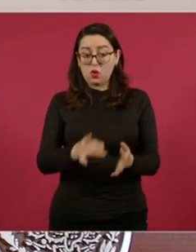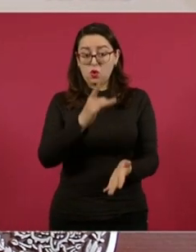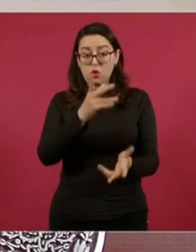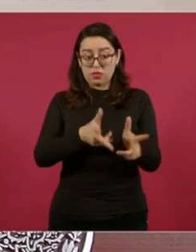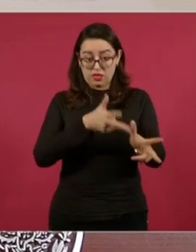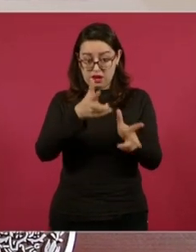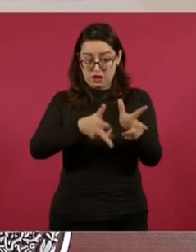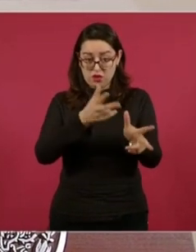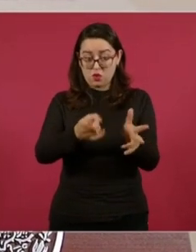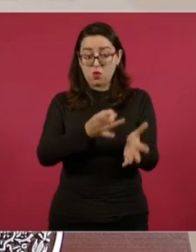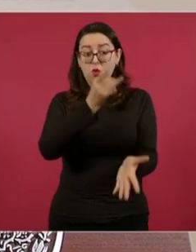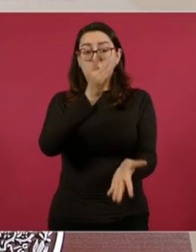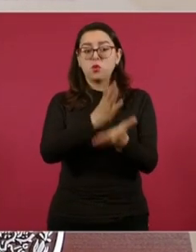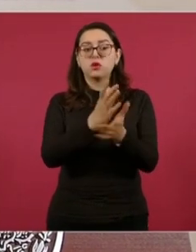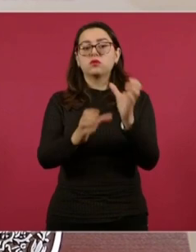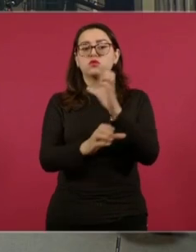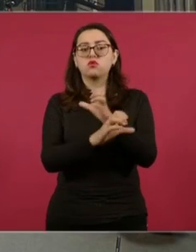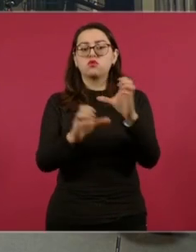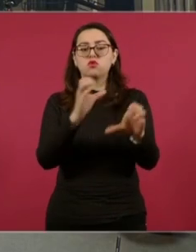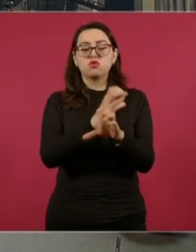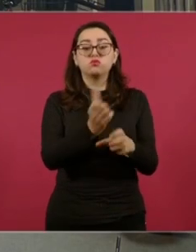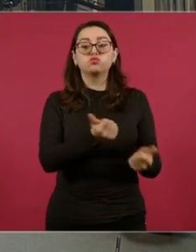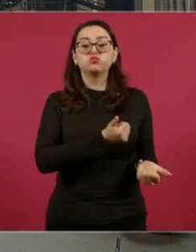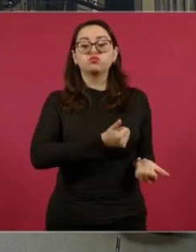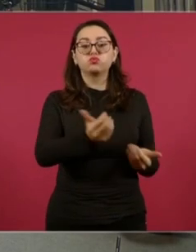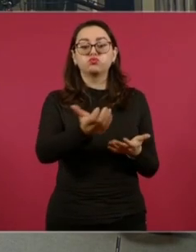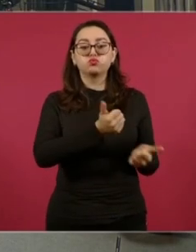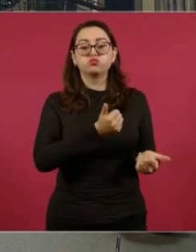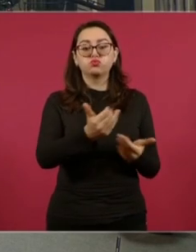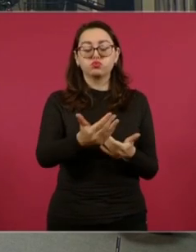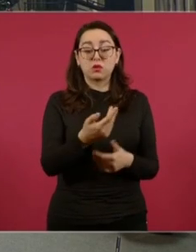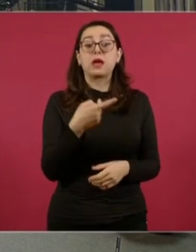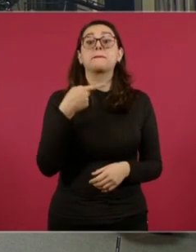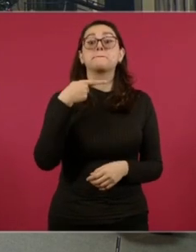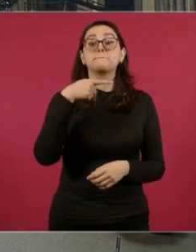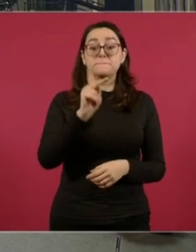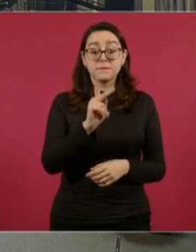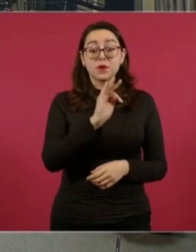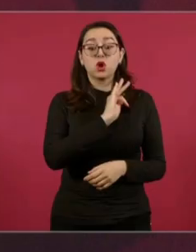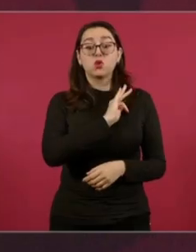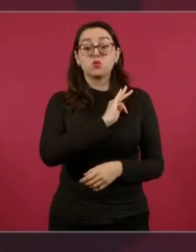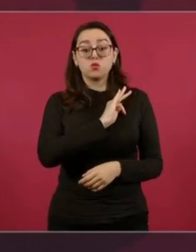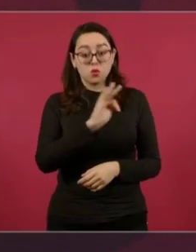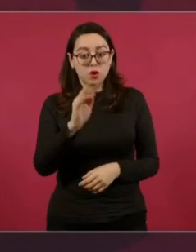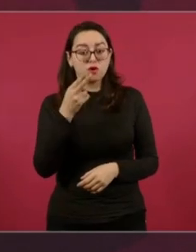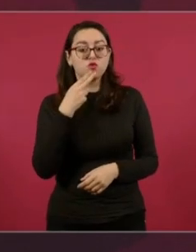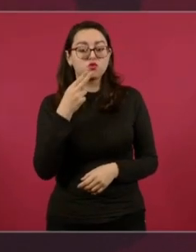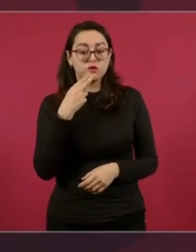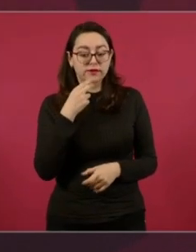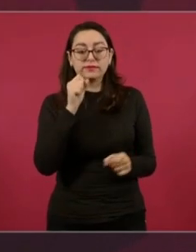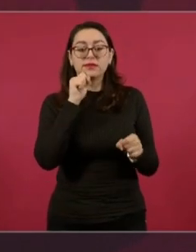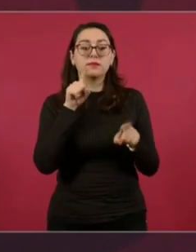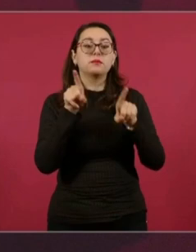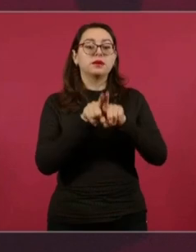para trenes de pasajeros. Desde luego hay que arreglarlas,